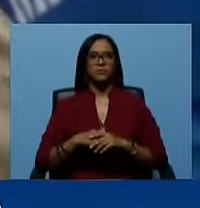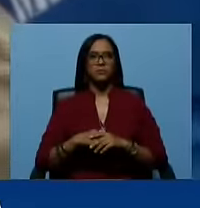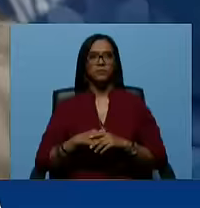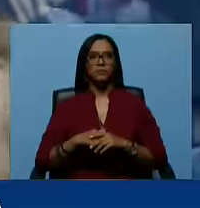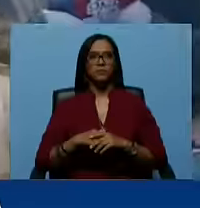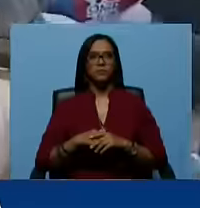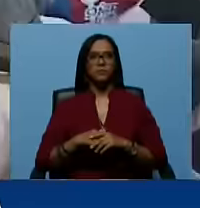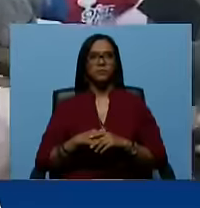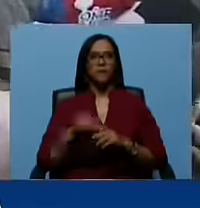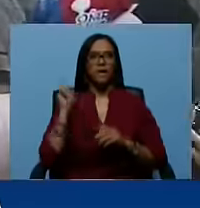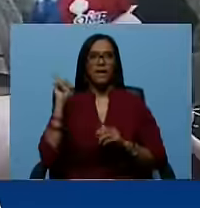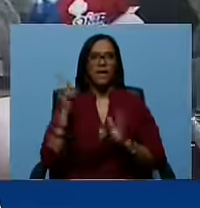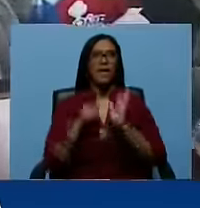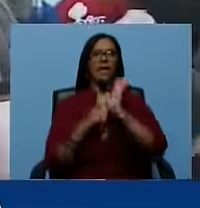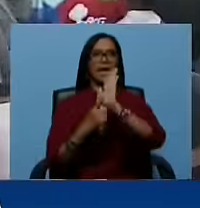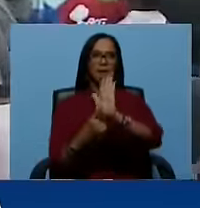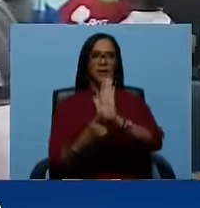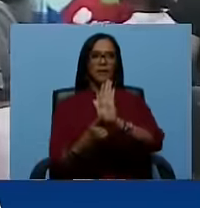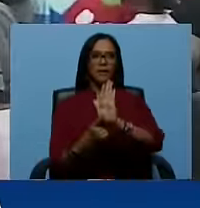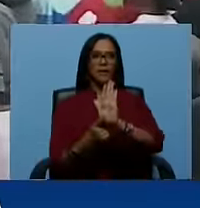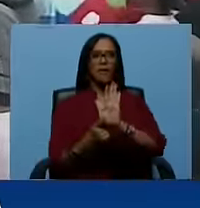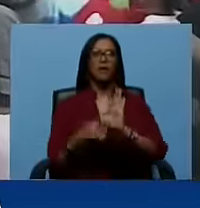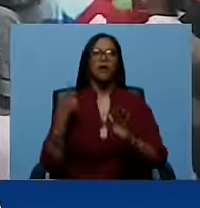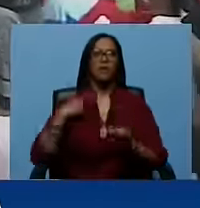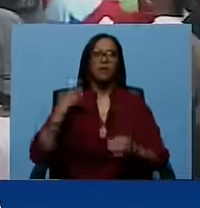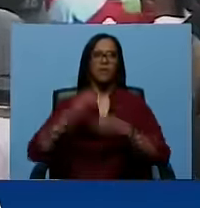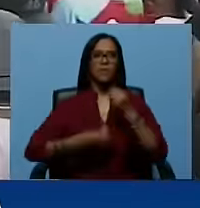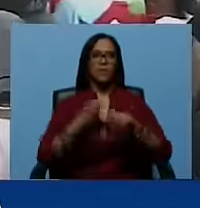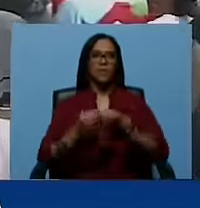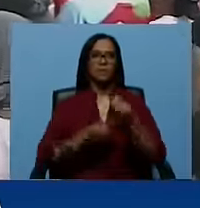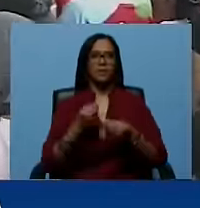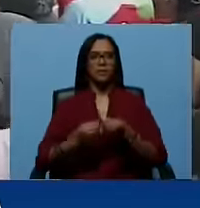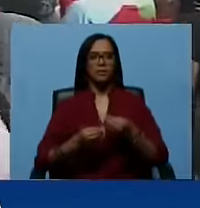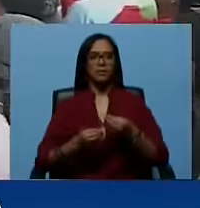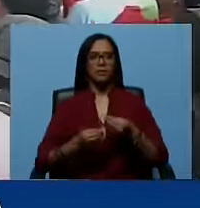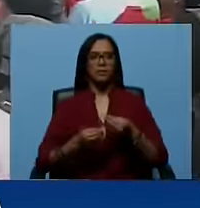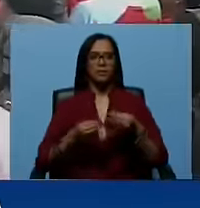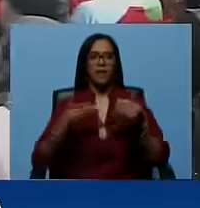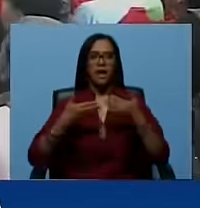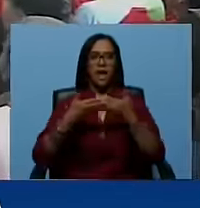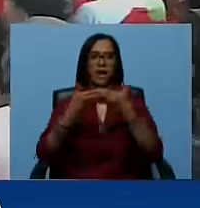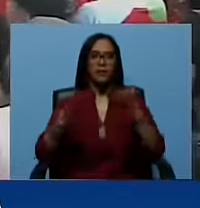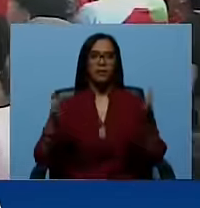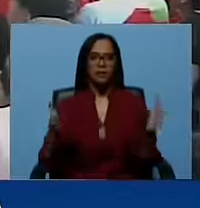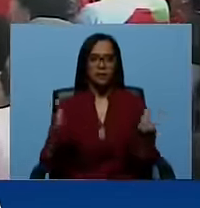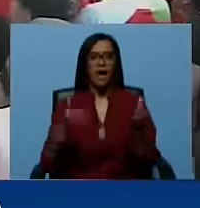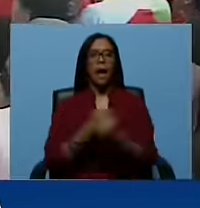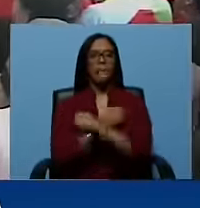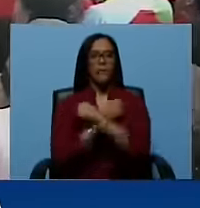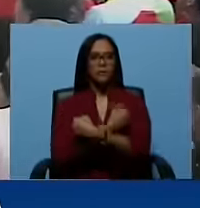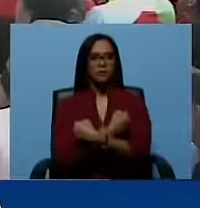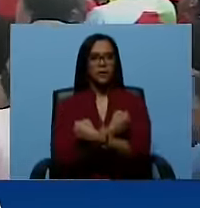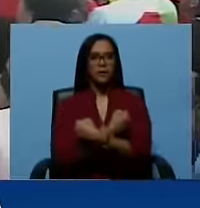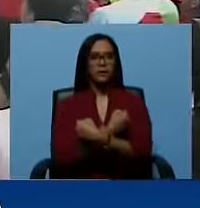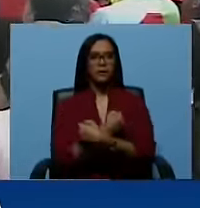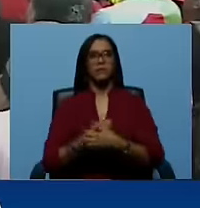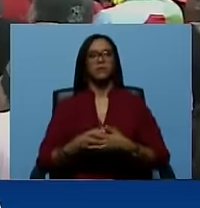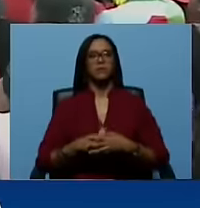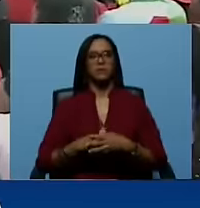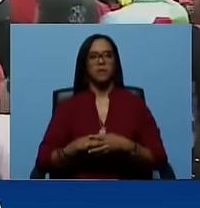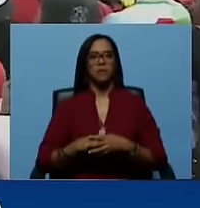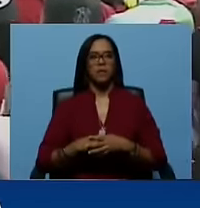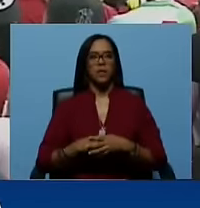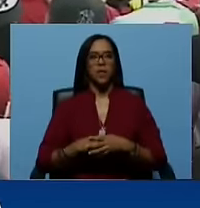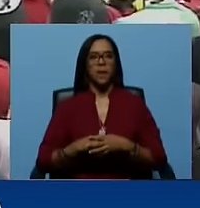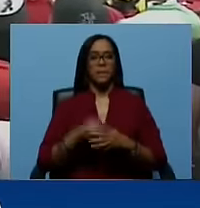Él ejemplifica lo que tenemos que hacer, abrirles las puertas amorosamente para